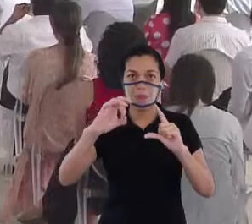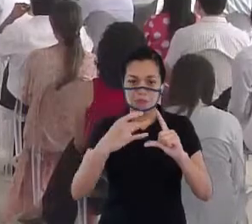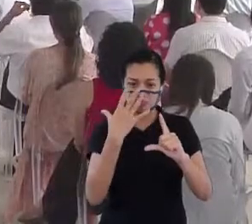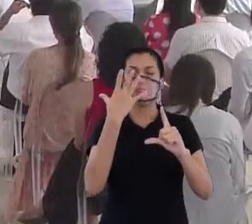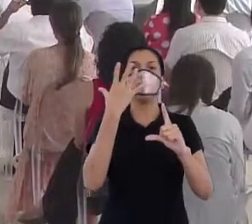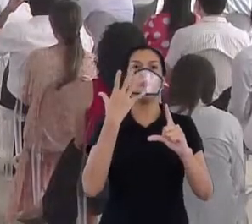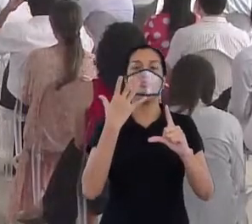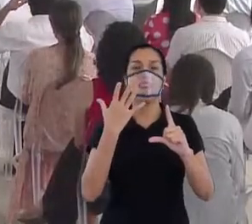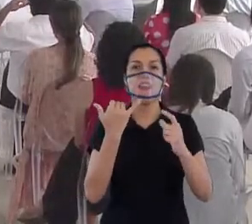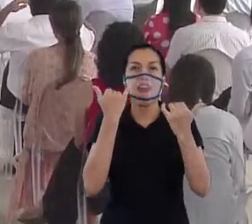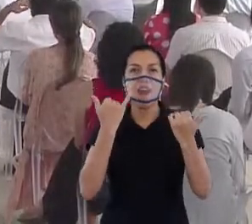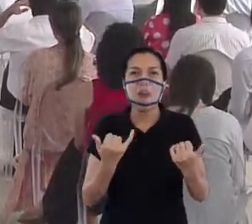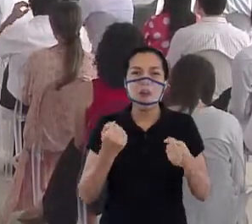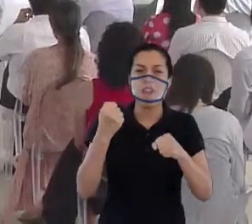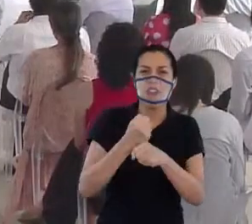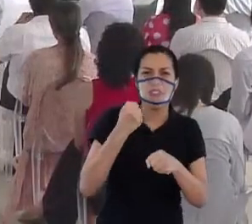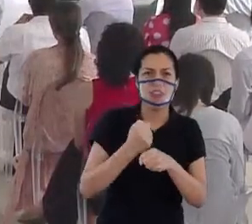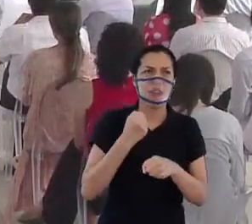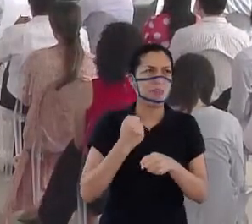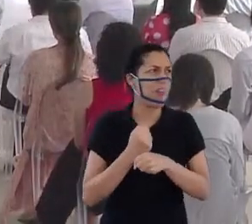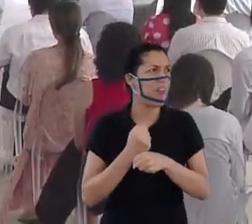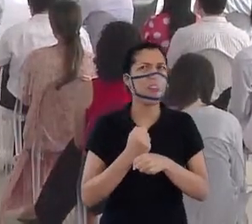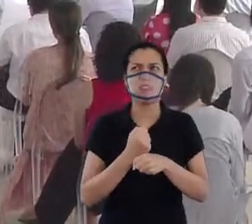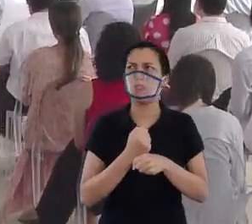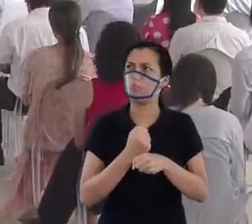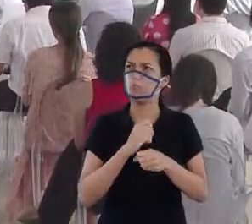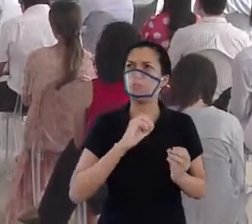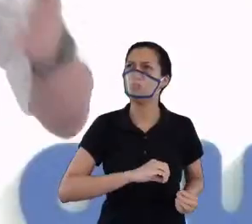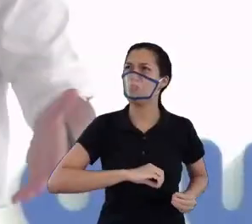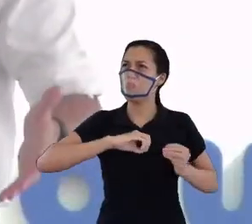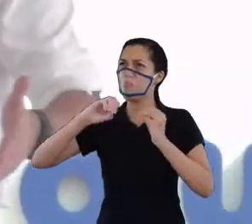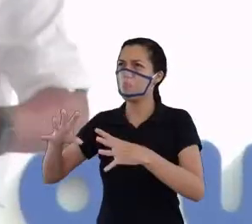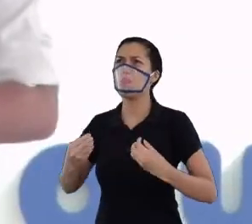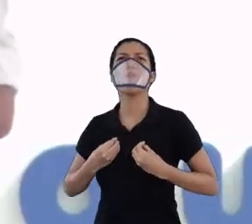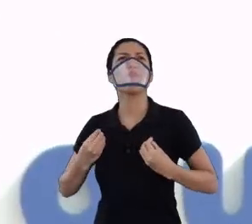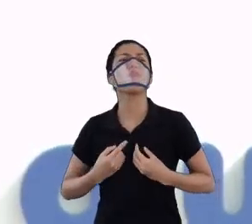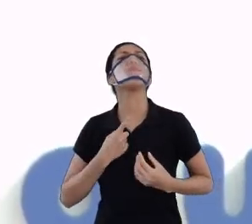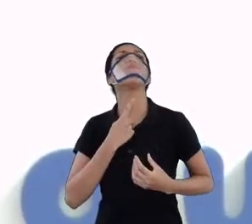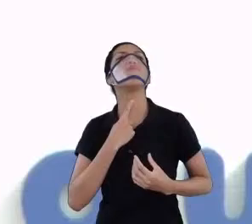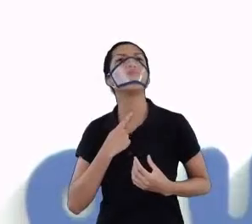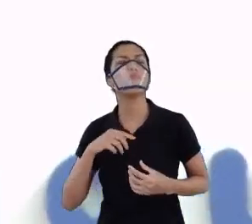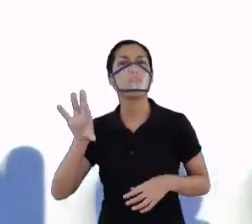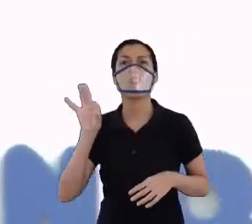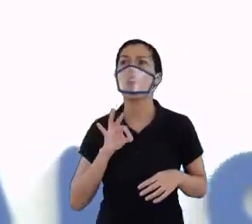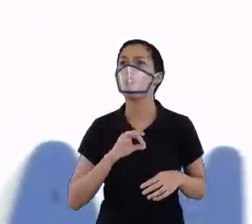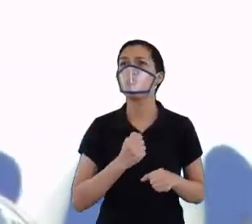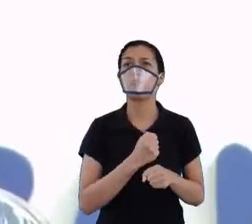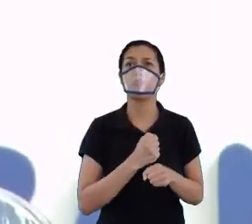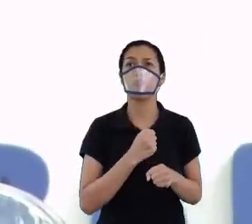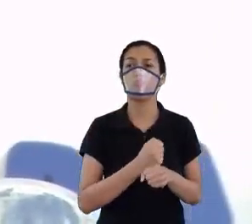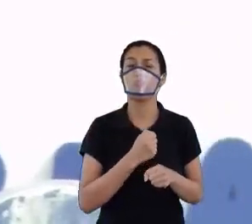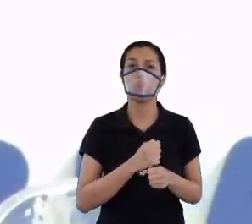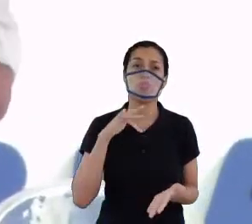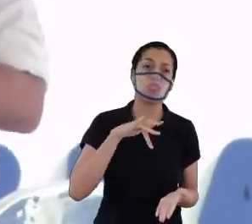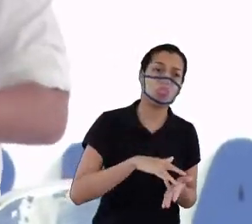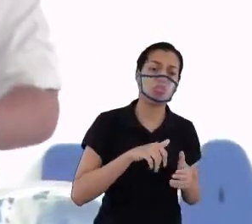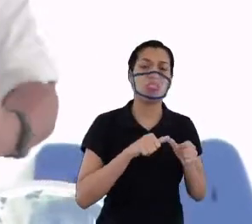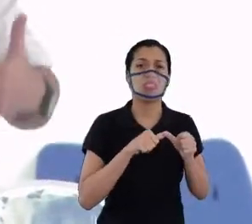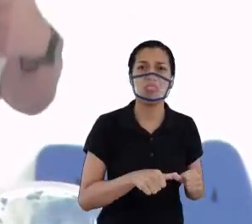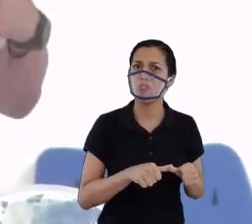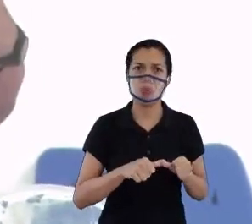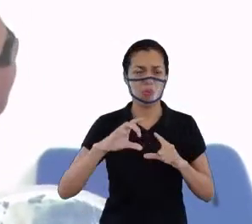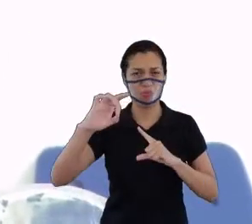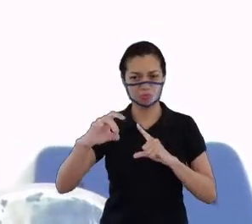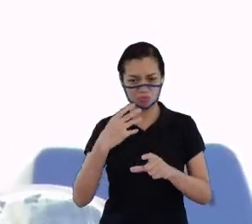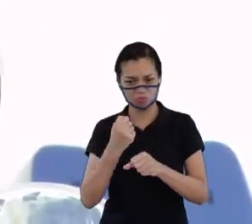emprendedores. Y es que pueden vivir donde quieren, donde escogen, y no donde creían que tenían que vivir. Así que